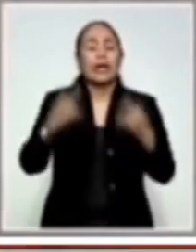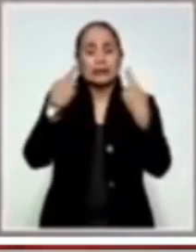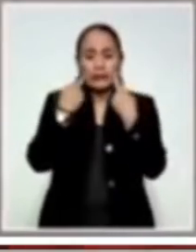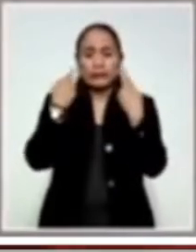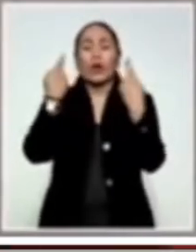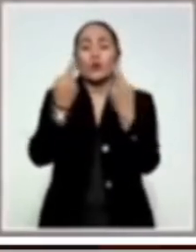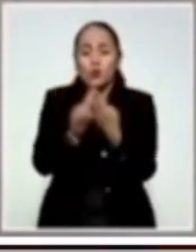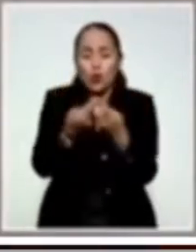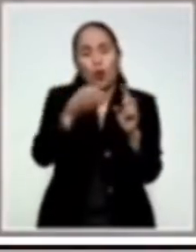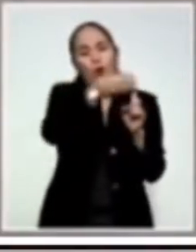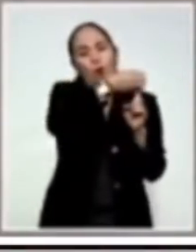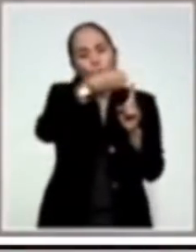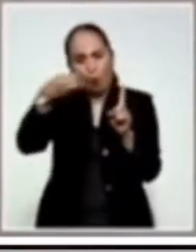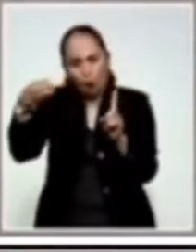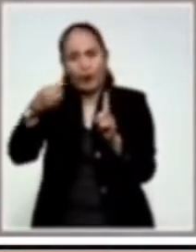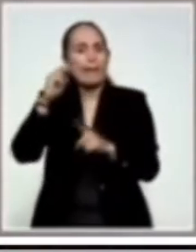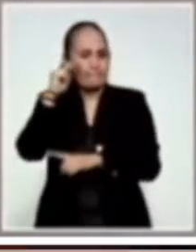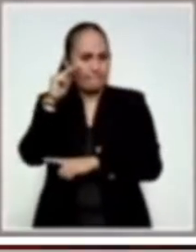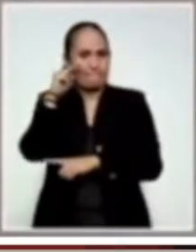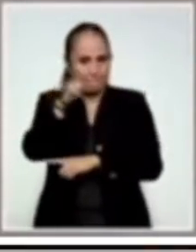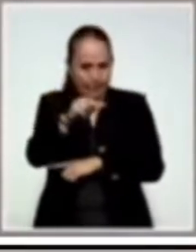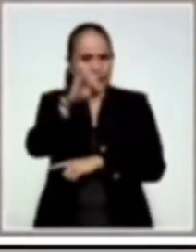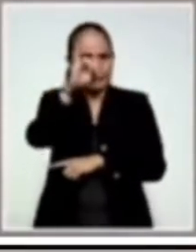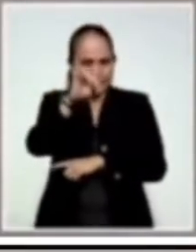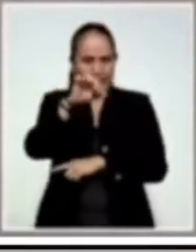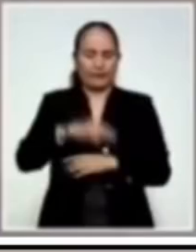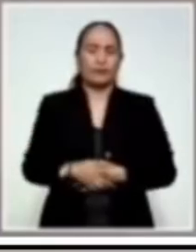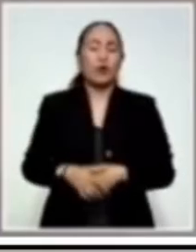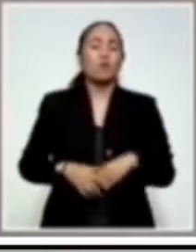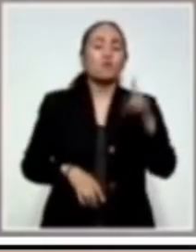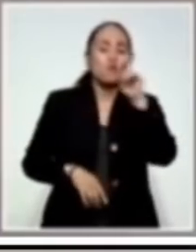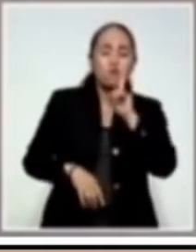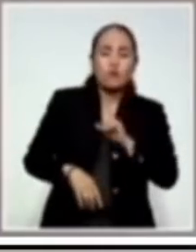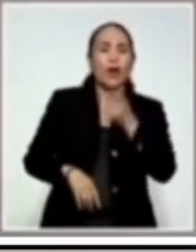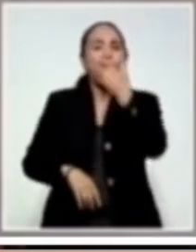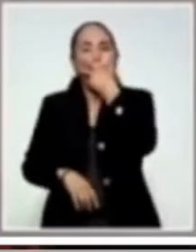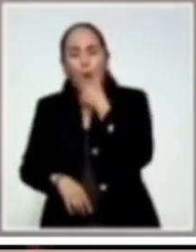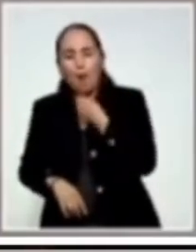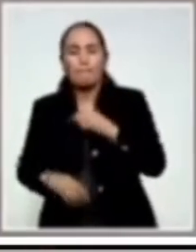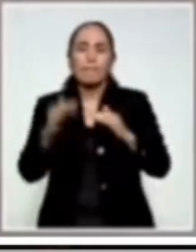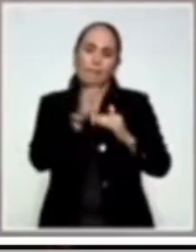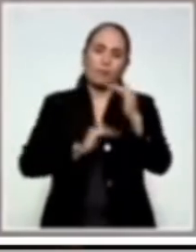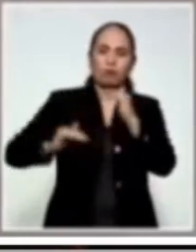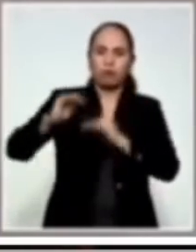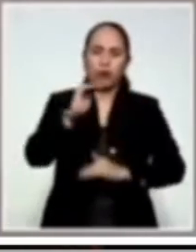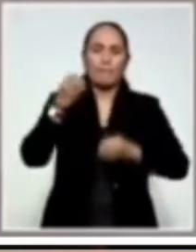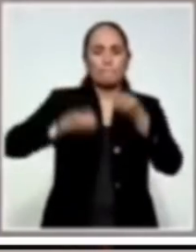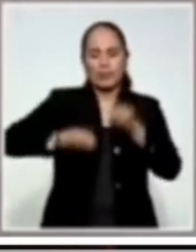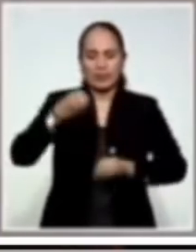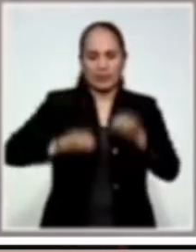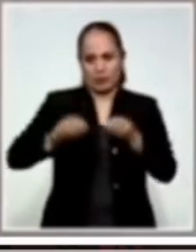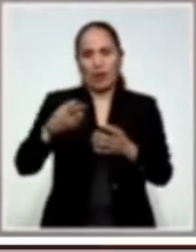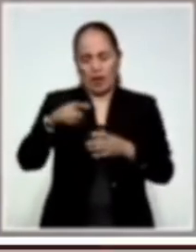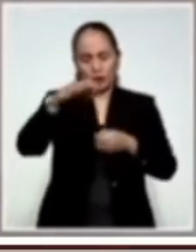verla en orden. Efectivamente, cuando la ministra y los ministros dicen que se deben sumar los